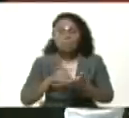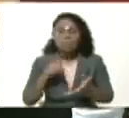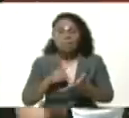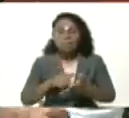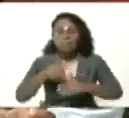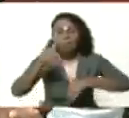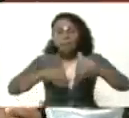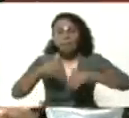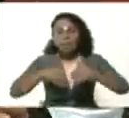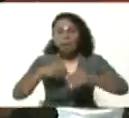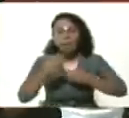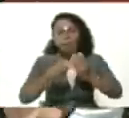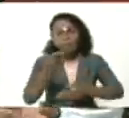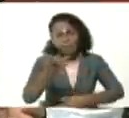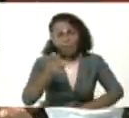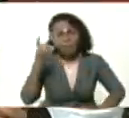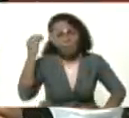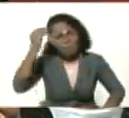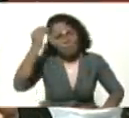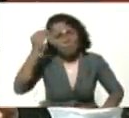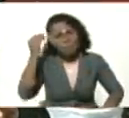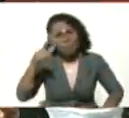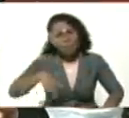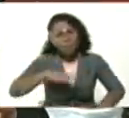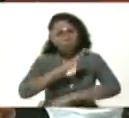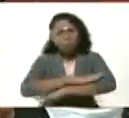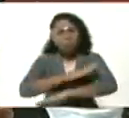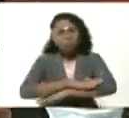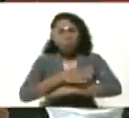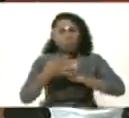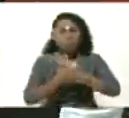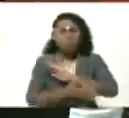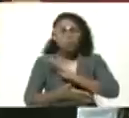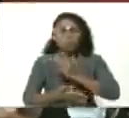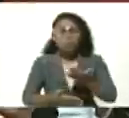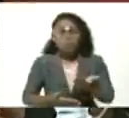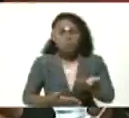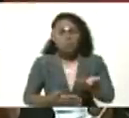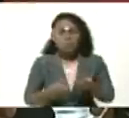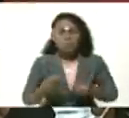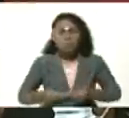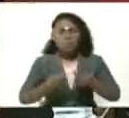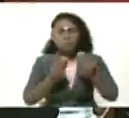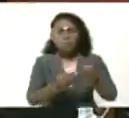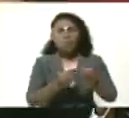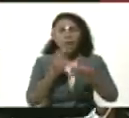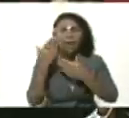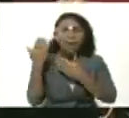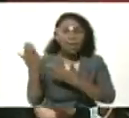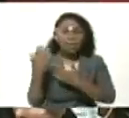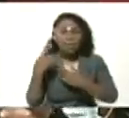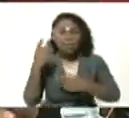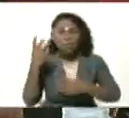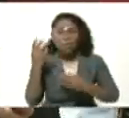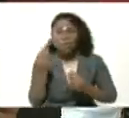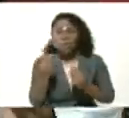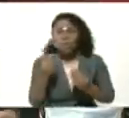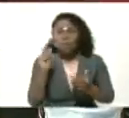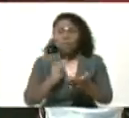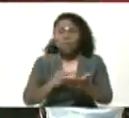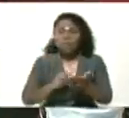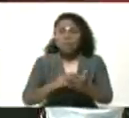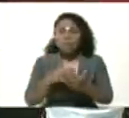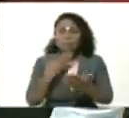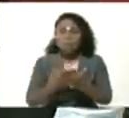elecciones. ¿Considera usted que esto obedece a que se les ha dado lo que ellos tantas veces piden, que son